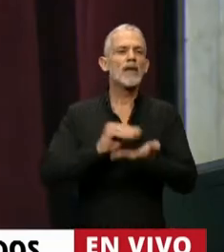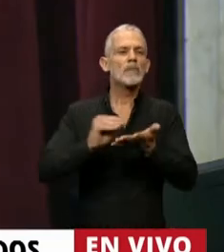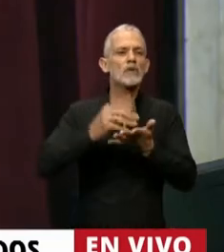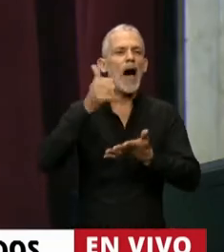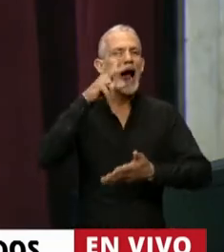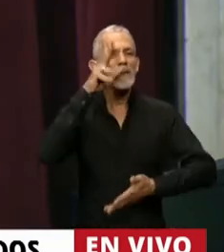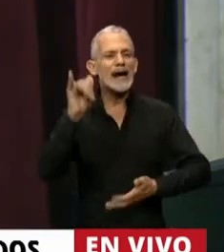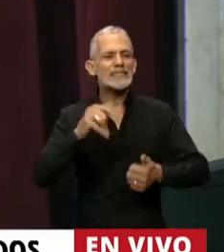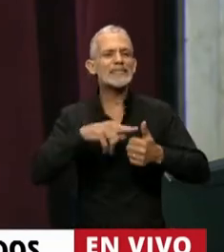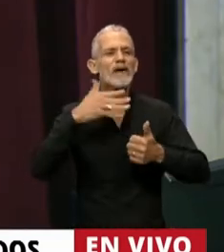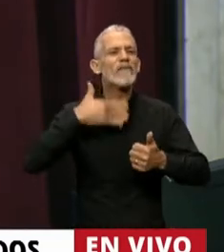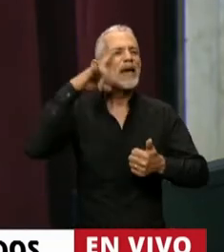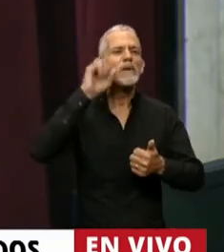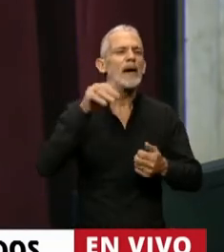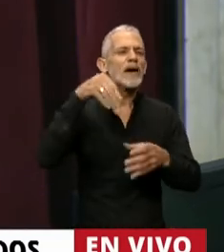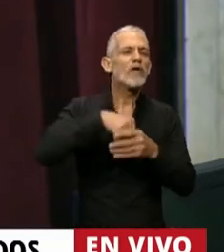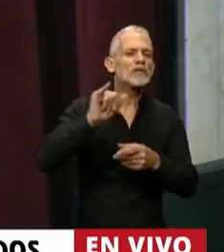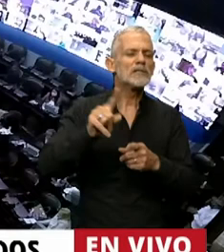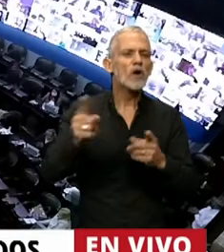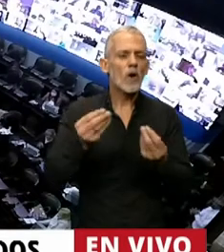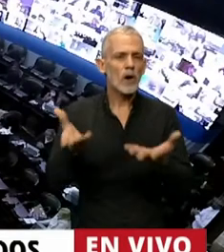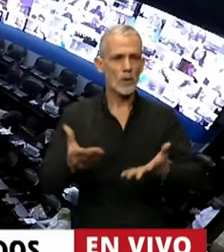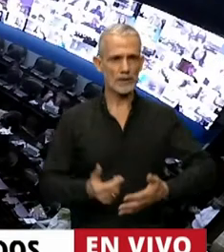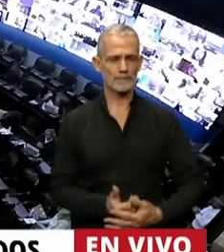Diputado Álvarez Felipe, el sentido de su voto.